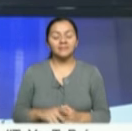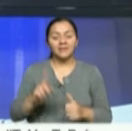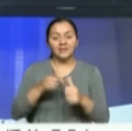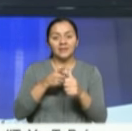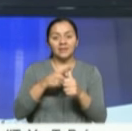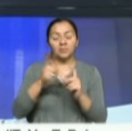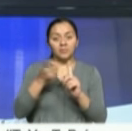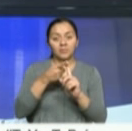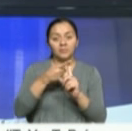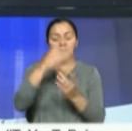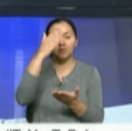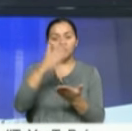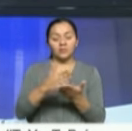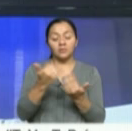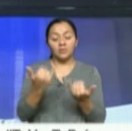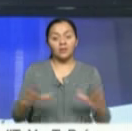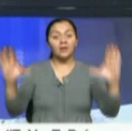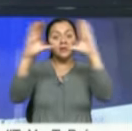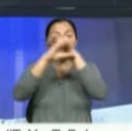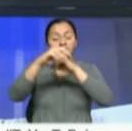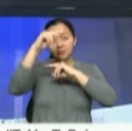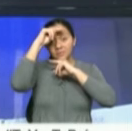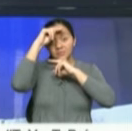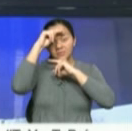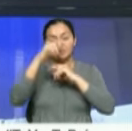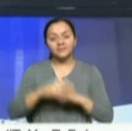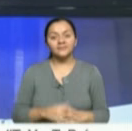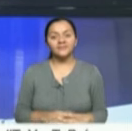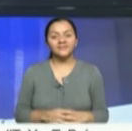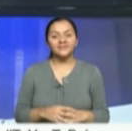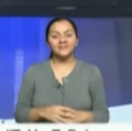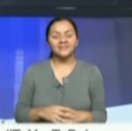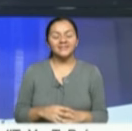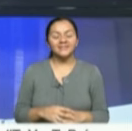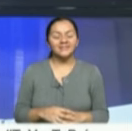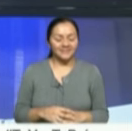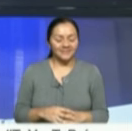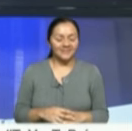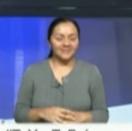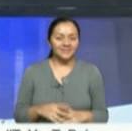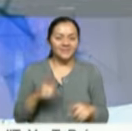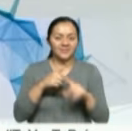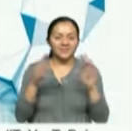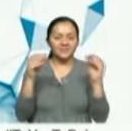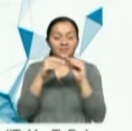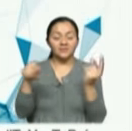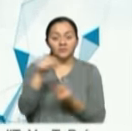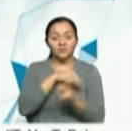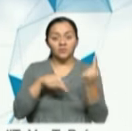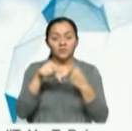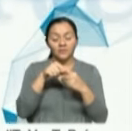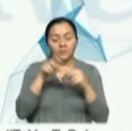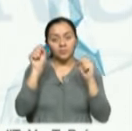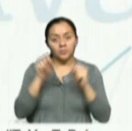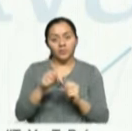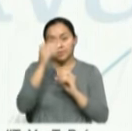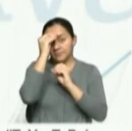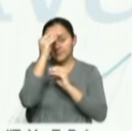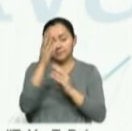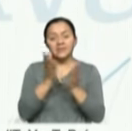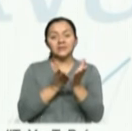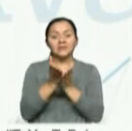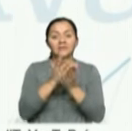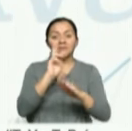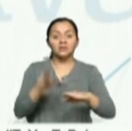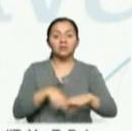tiempo para un primer corte en su emisión estelar de su Noticiero Ciudadano. Pero no se aleje, pues al volver le contaremos. El Servicio